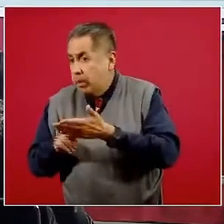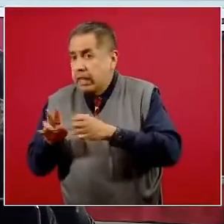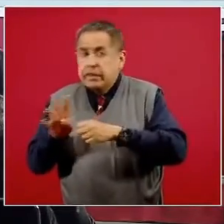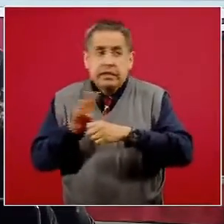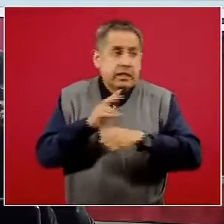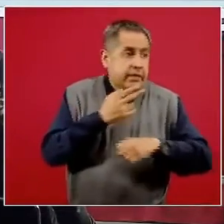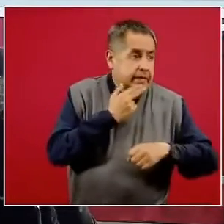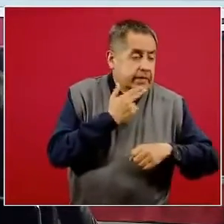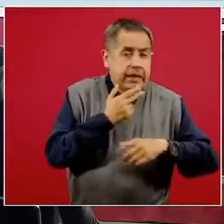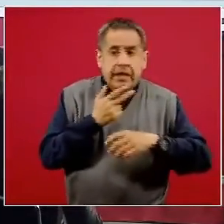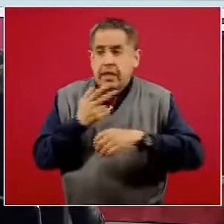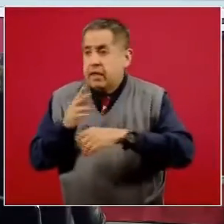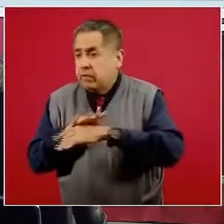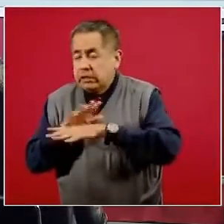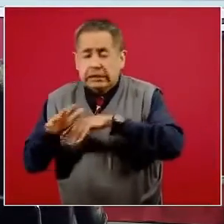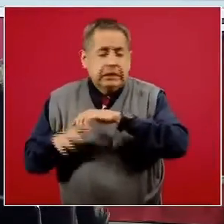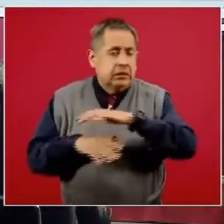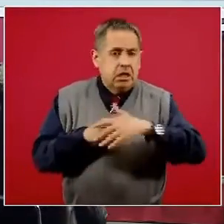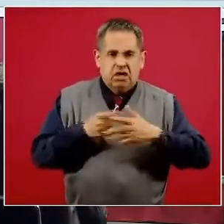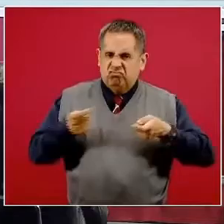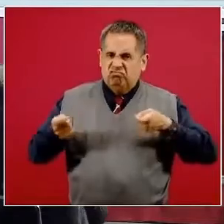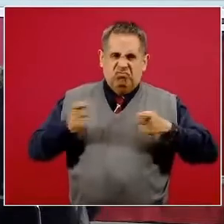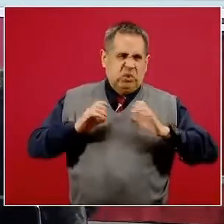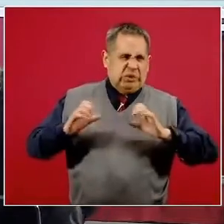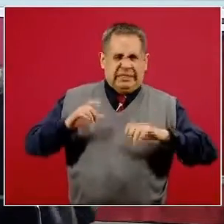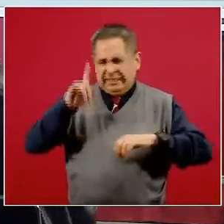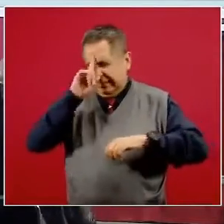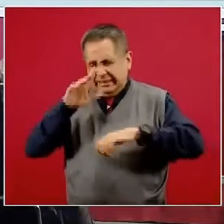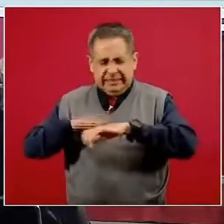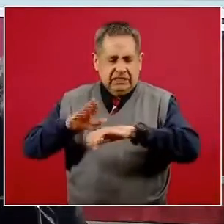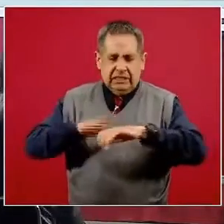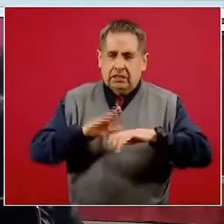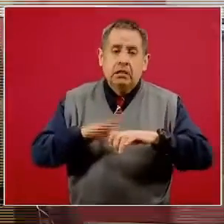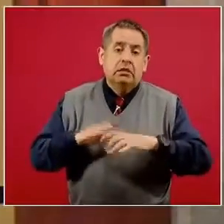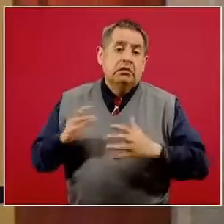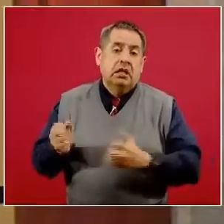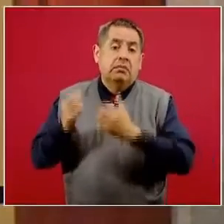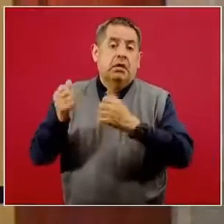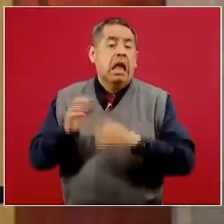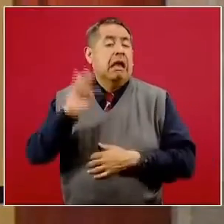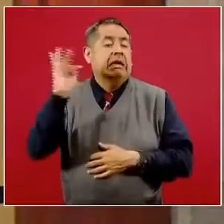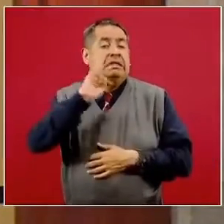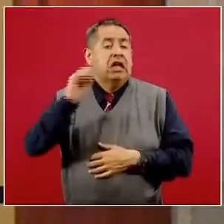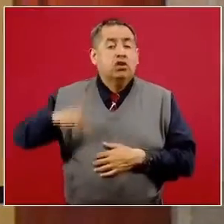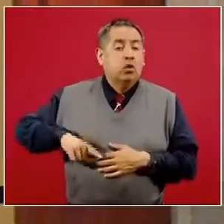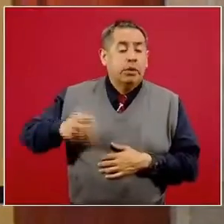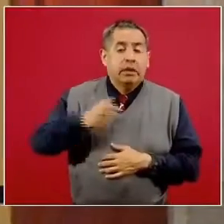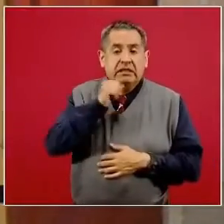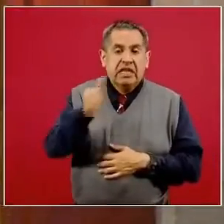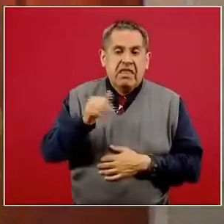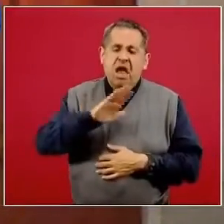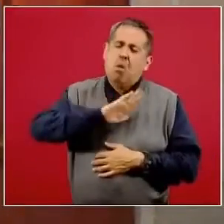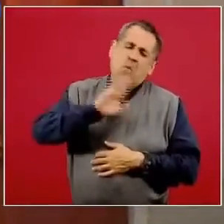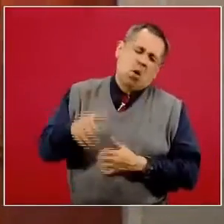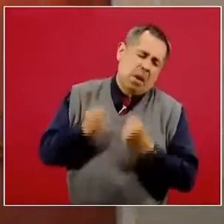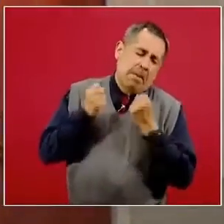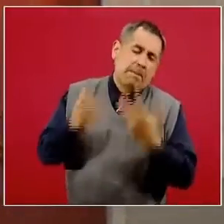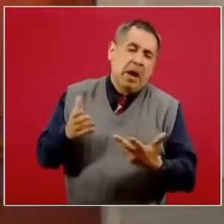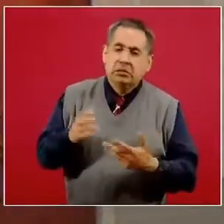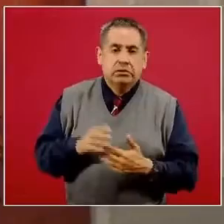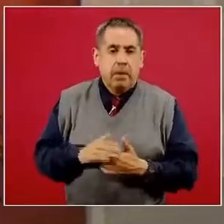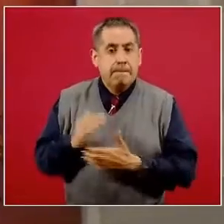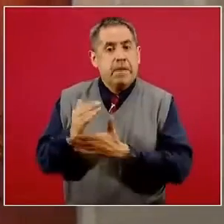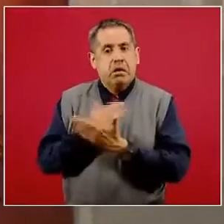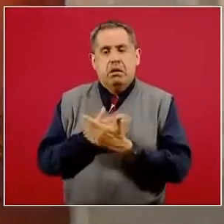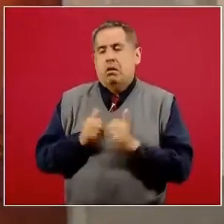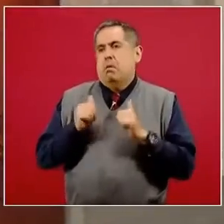hubiera hecho el manejo que se ha hecho epidemiológico, hubiera fallecido un número mucho mayor de personas. Sin embargo,